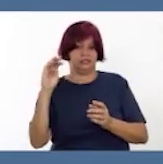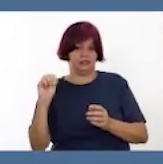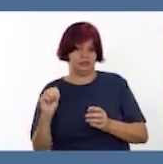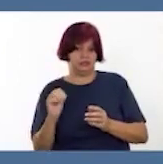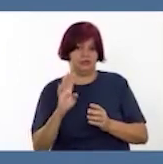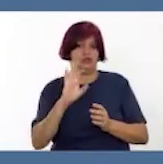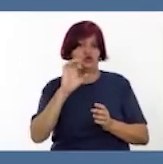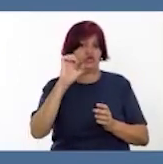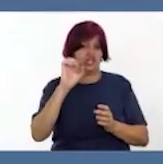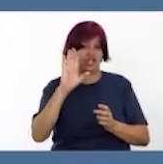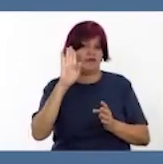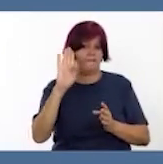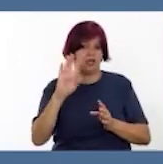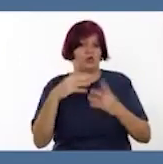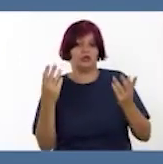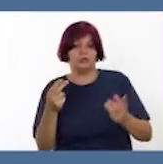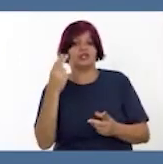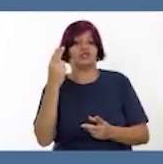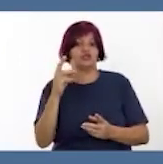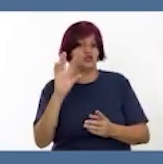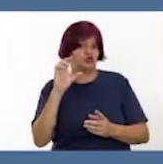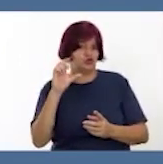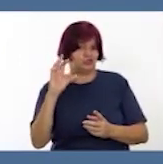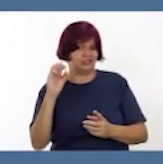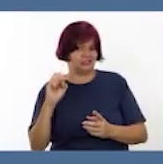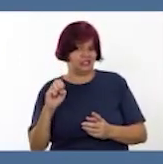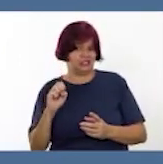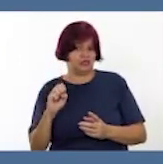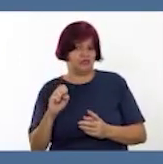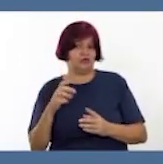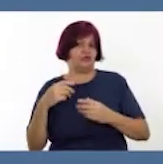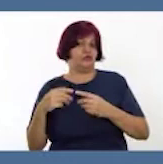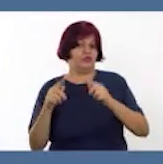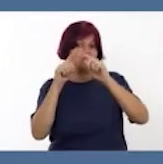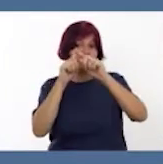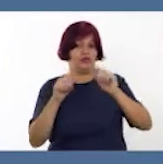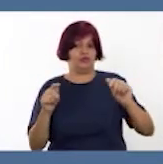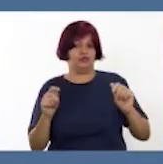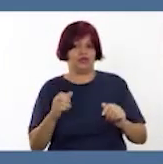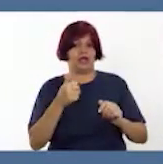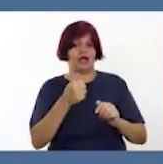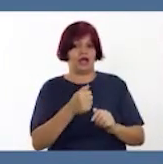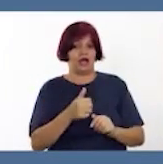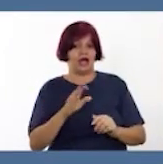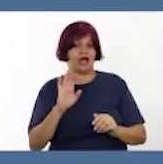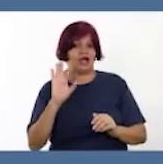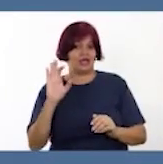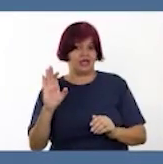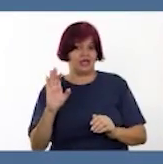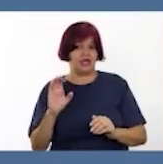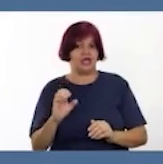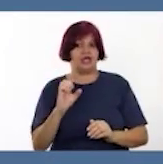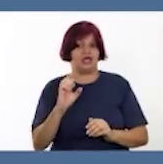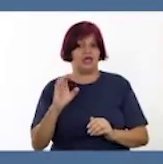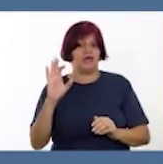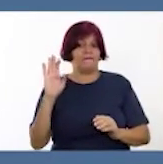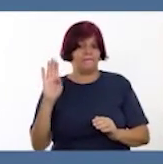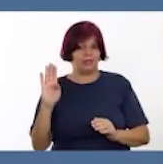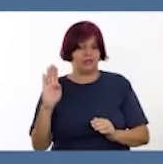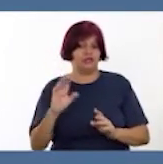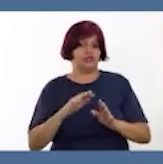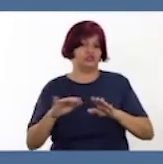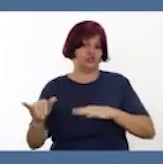centímetros. Y le están diciendo que, bueno, pruebe que los triángulos de AE y FBE son semejantes. Ante todo, recordar con